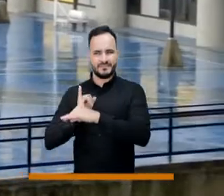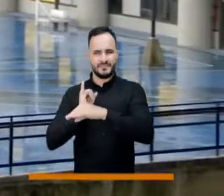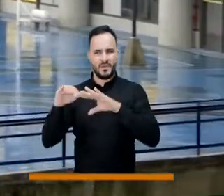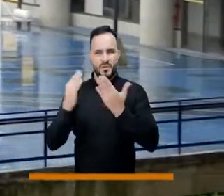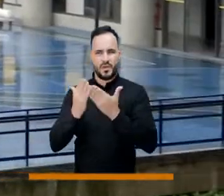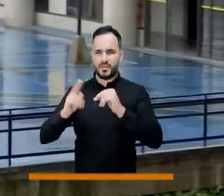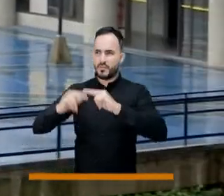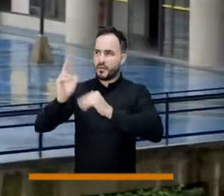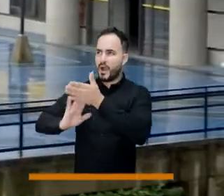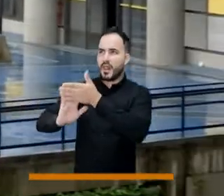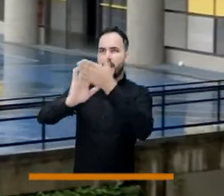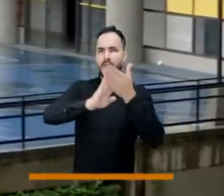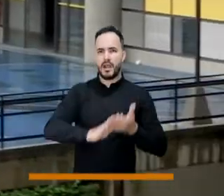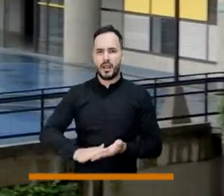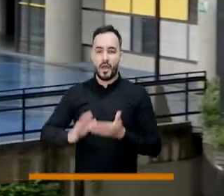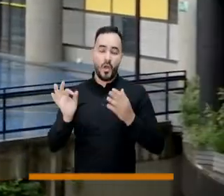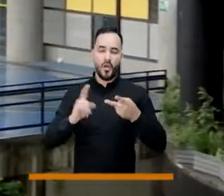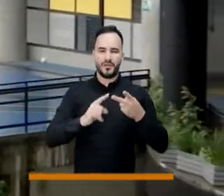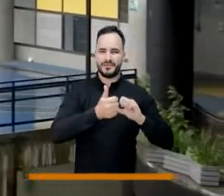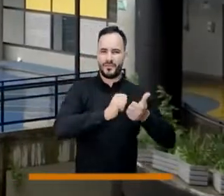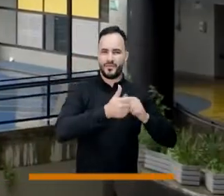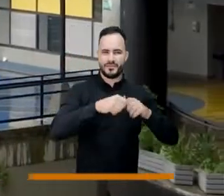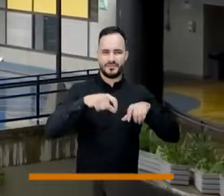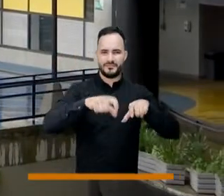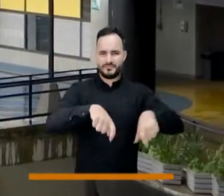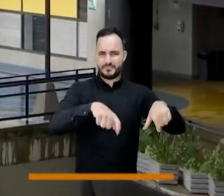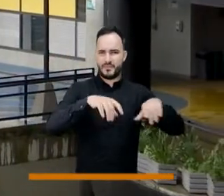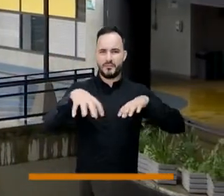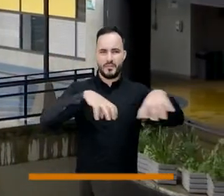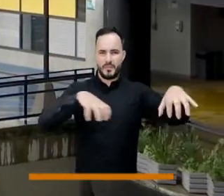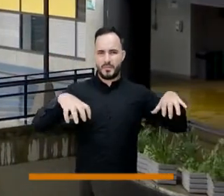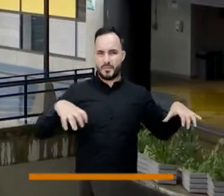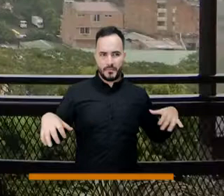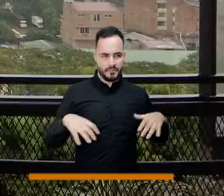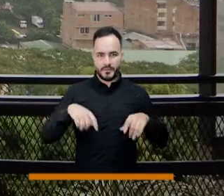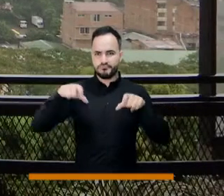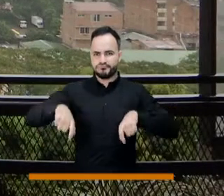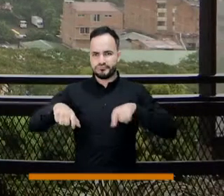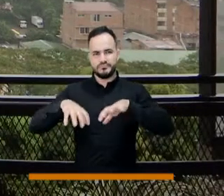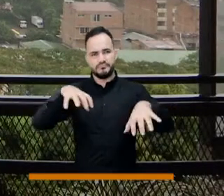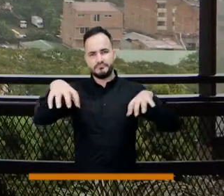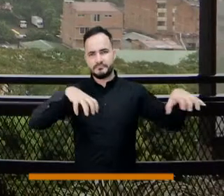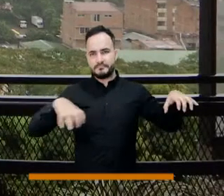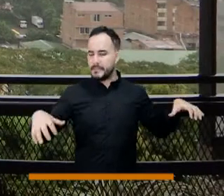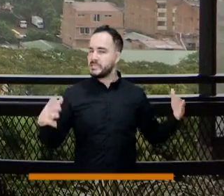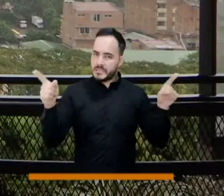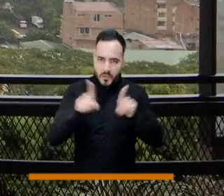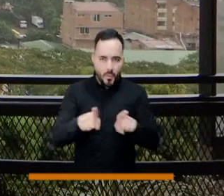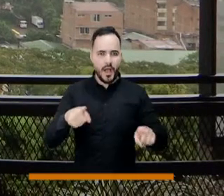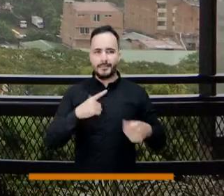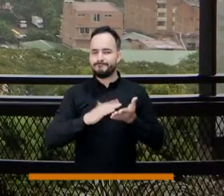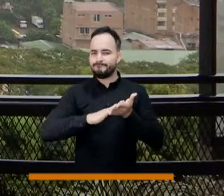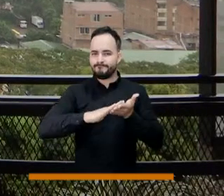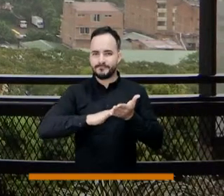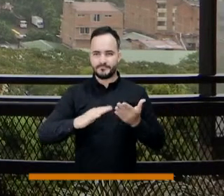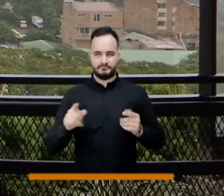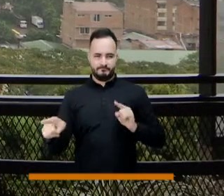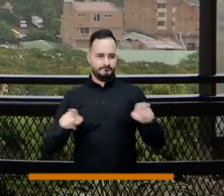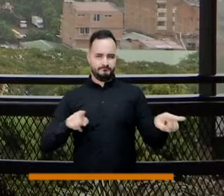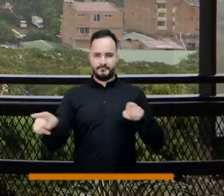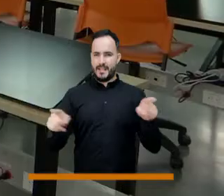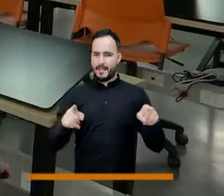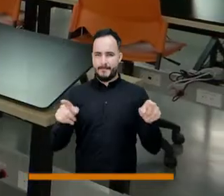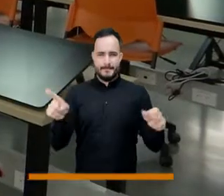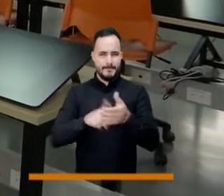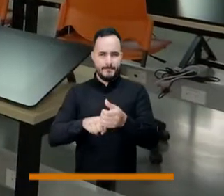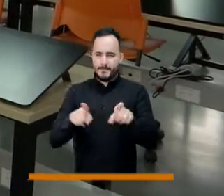nuestras instituciones educativas y de los escenarios deportivos. Hay problemas y grandes en ambos, digamos, en